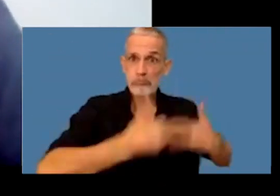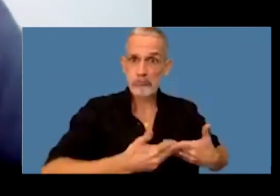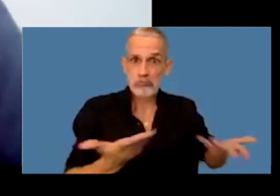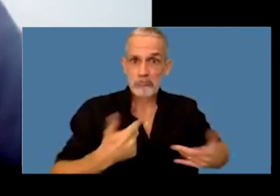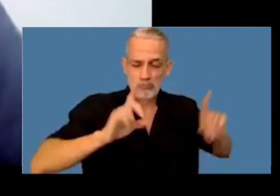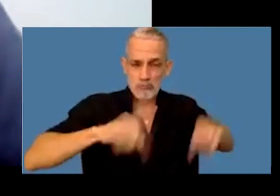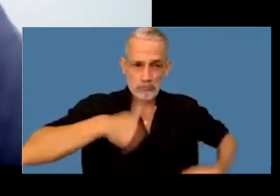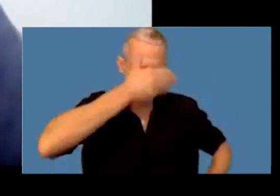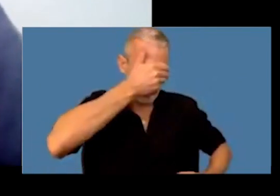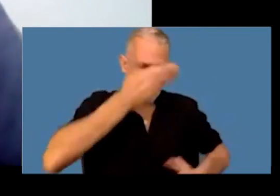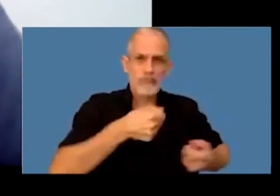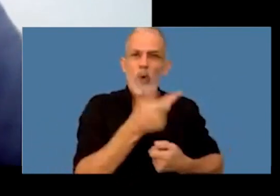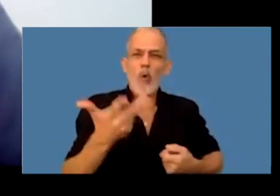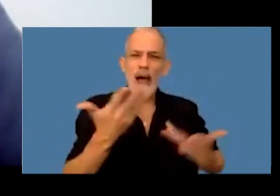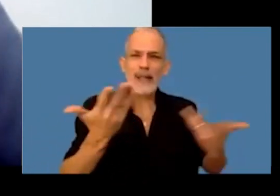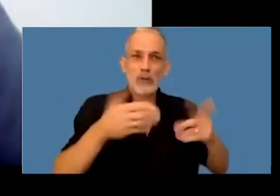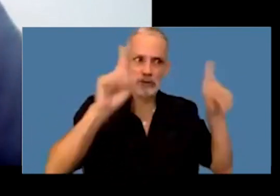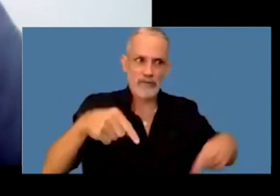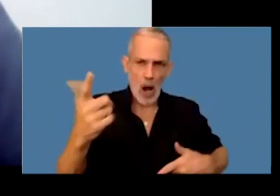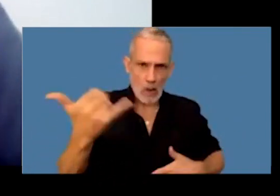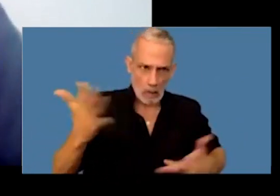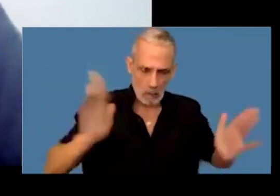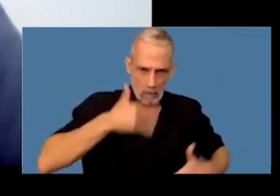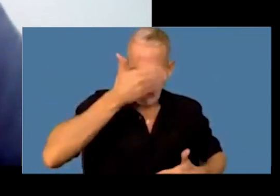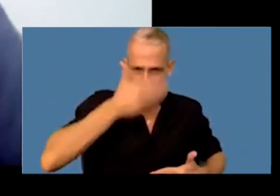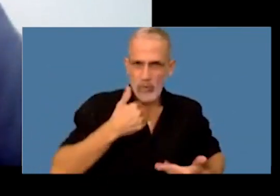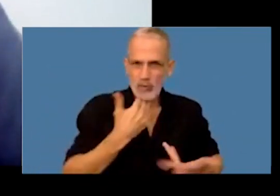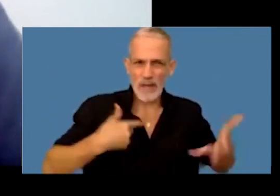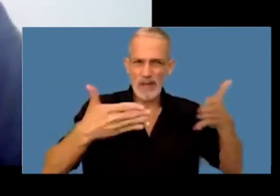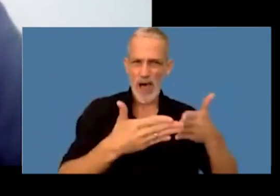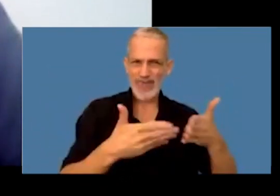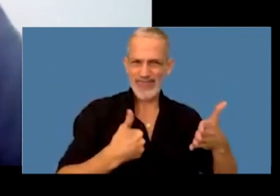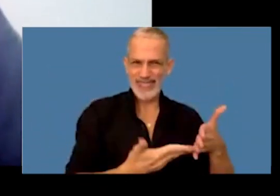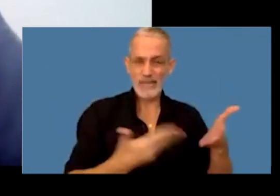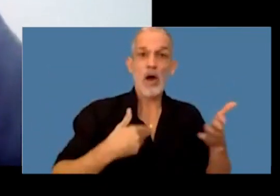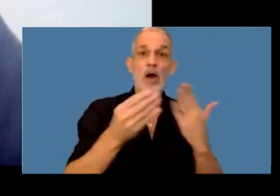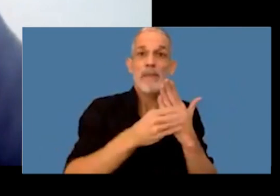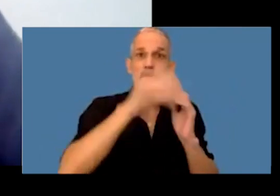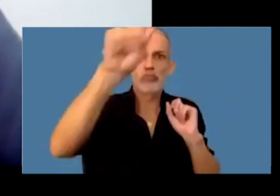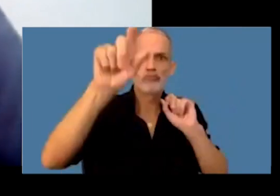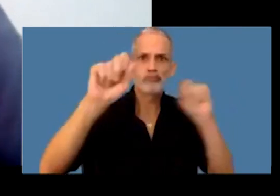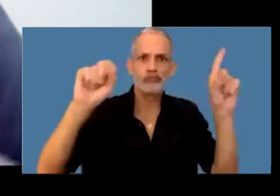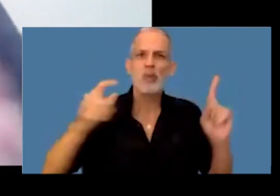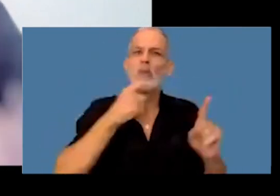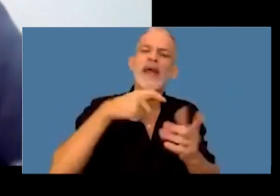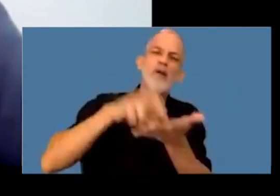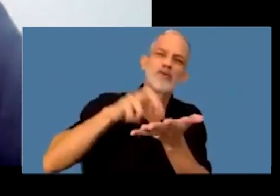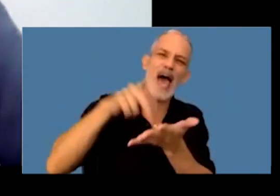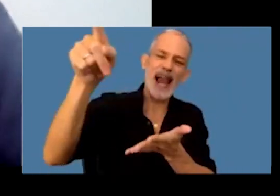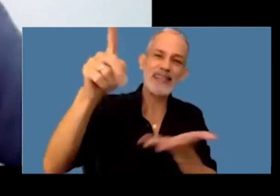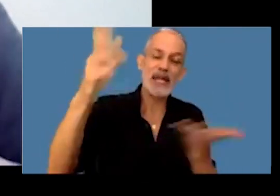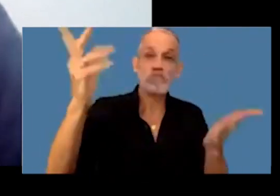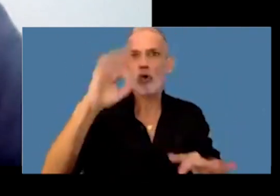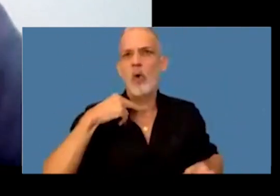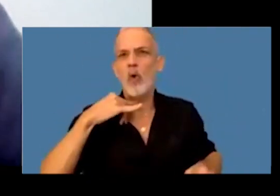registro de cuántos circulan en el país. Porque cada uno de los ministerios de salud, en el caso de Salta, o de otras